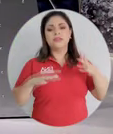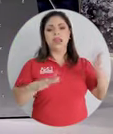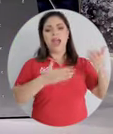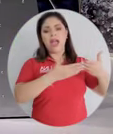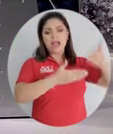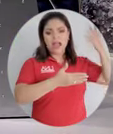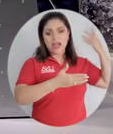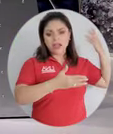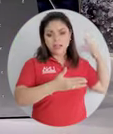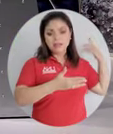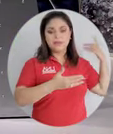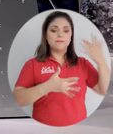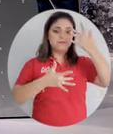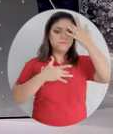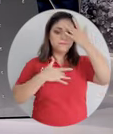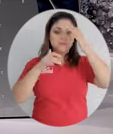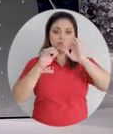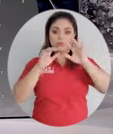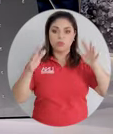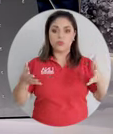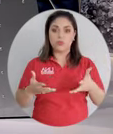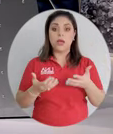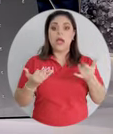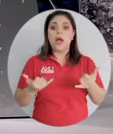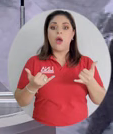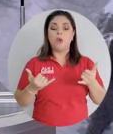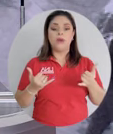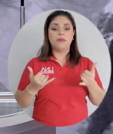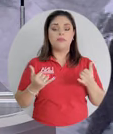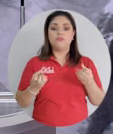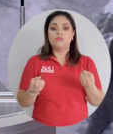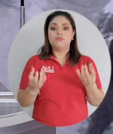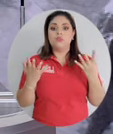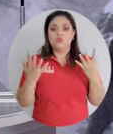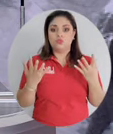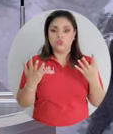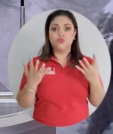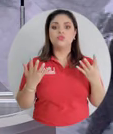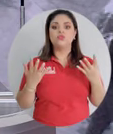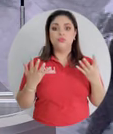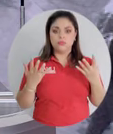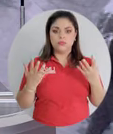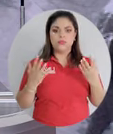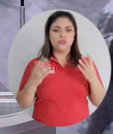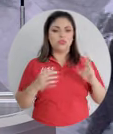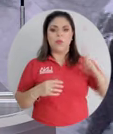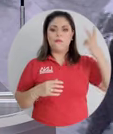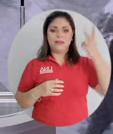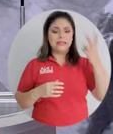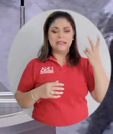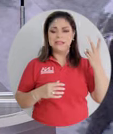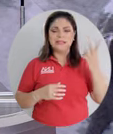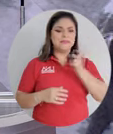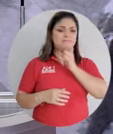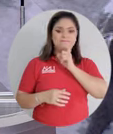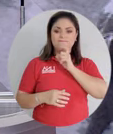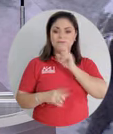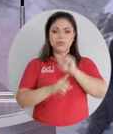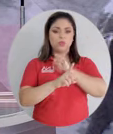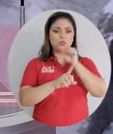de la pandemia y pues ahora los números son contundentes. Parece que tuviéramos dos Costa Ricas. ¿Qué hacemos